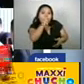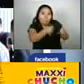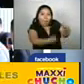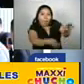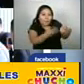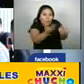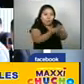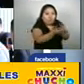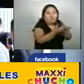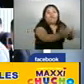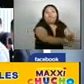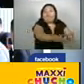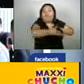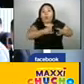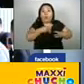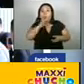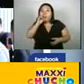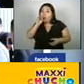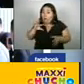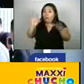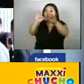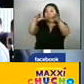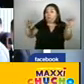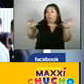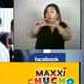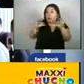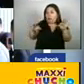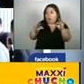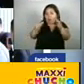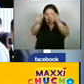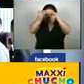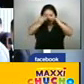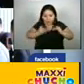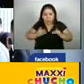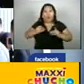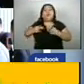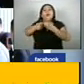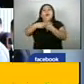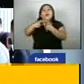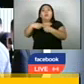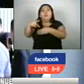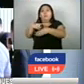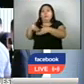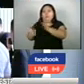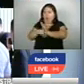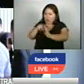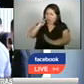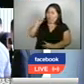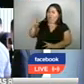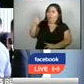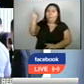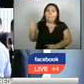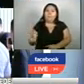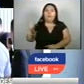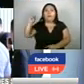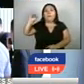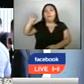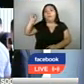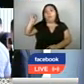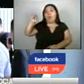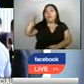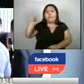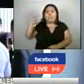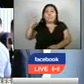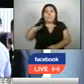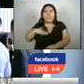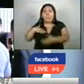documentos verdaderos, según puso la misma cuenta. Y bueno, después diputados de arena, aseguraron que el señor Manuel Francisco Osorio es